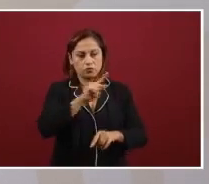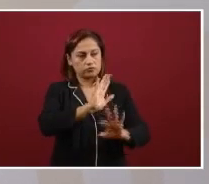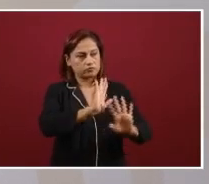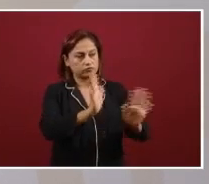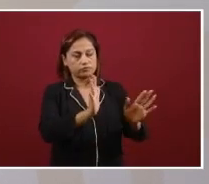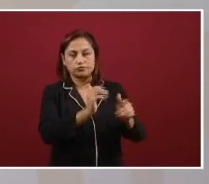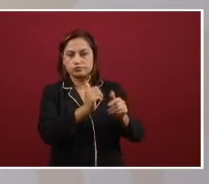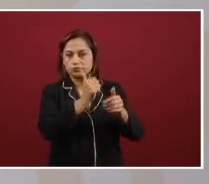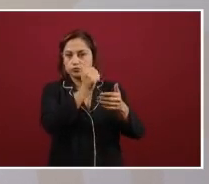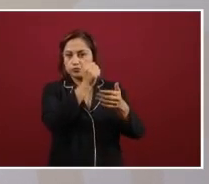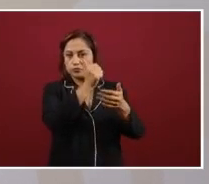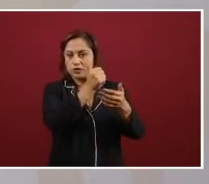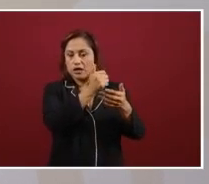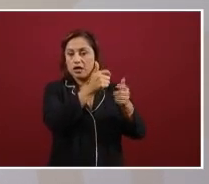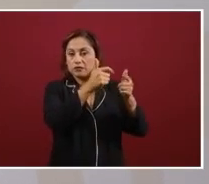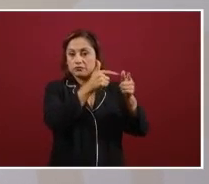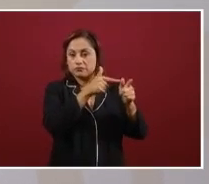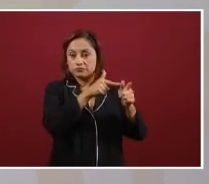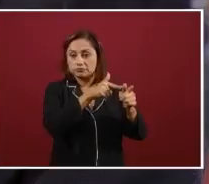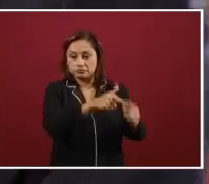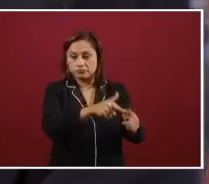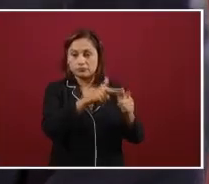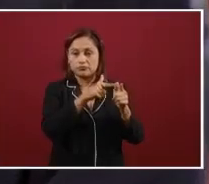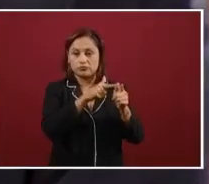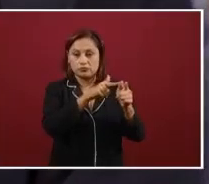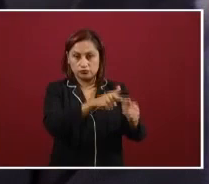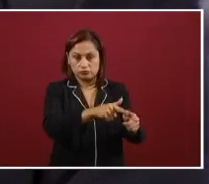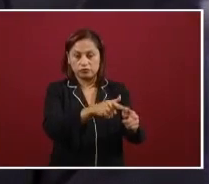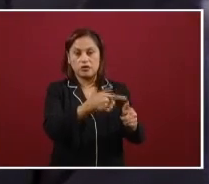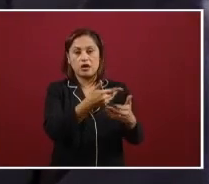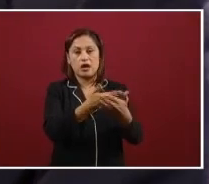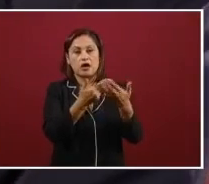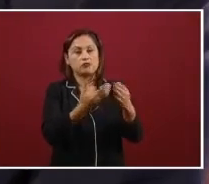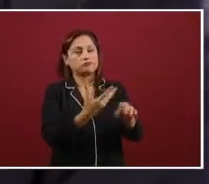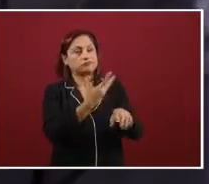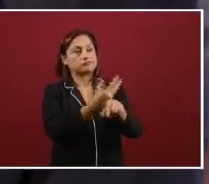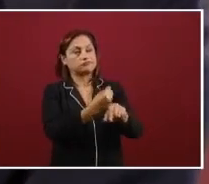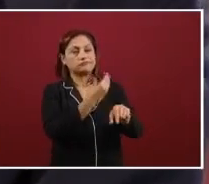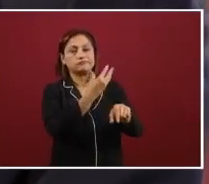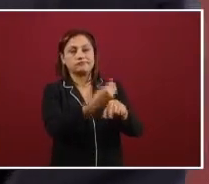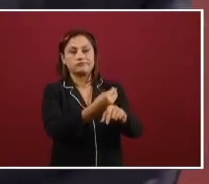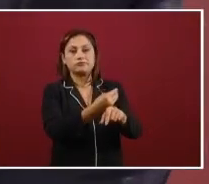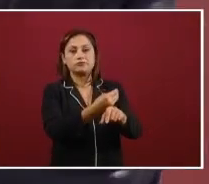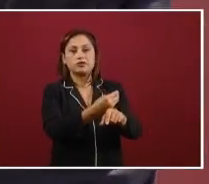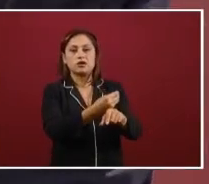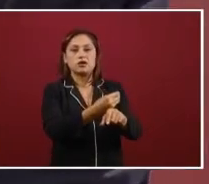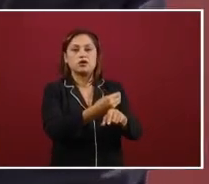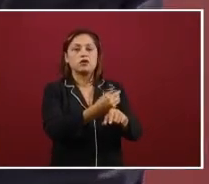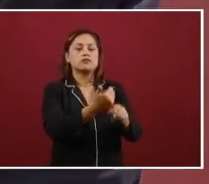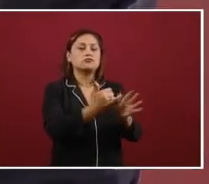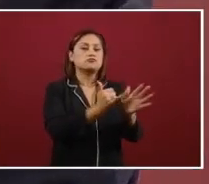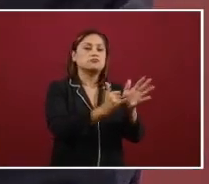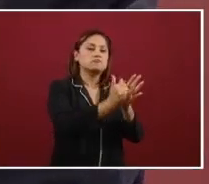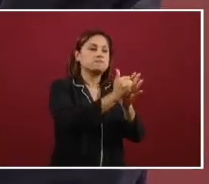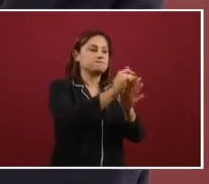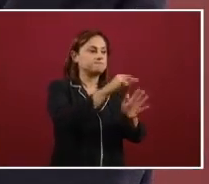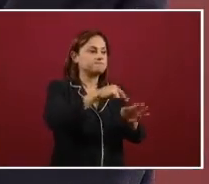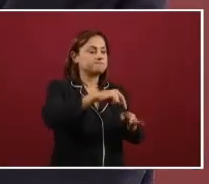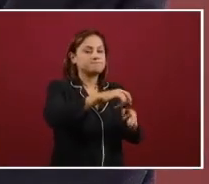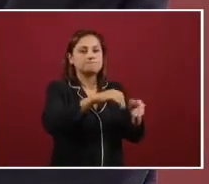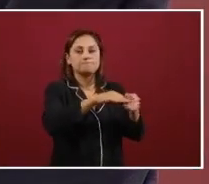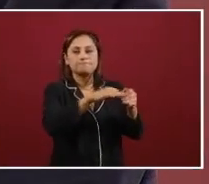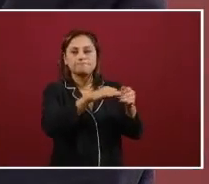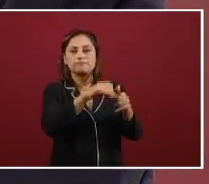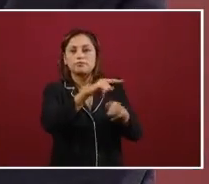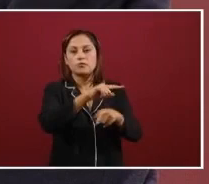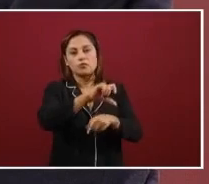continúan los estadios remodelados y van a seguir siendo